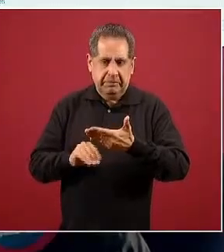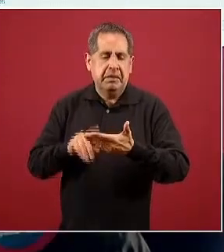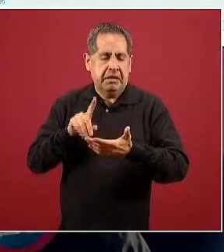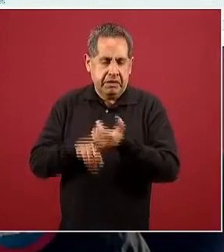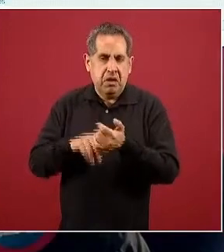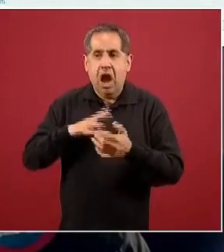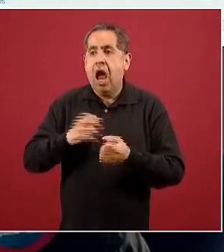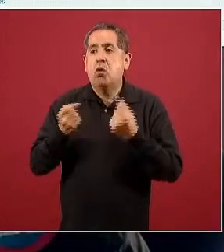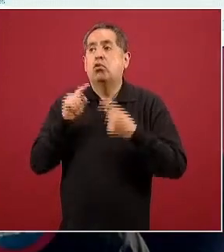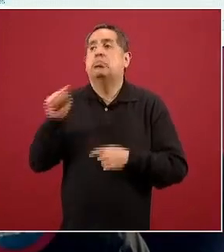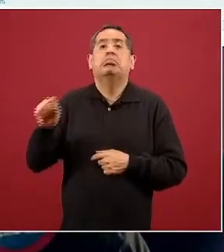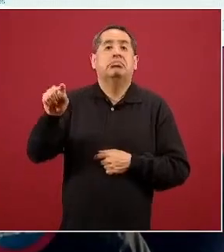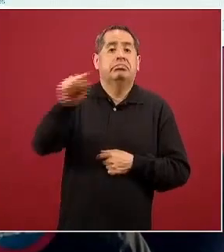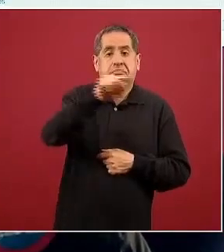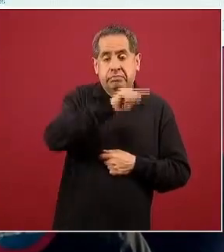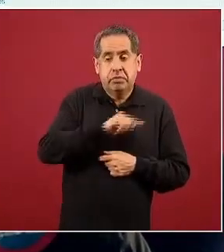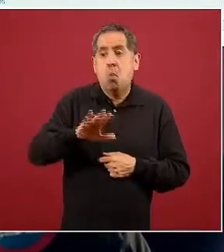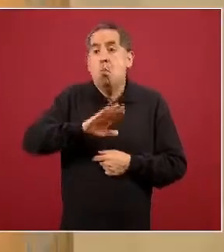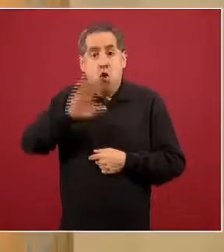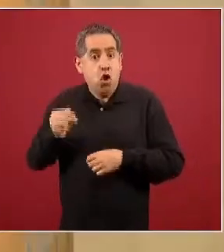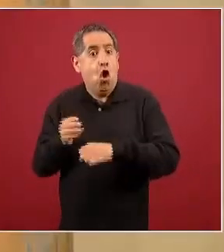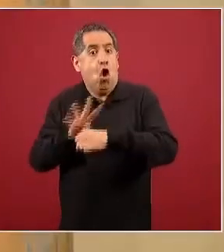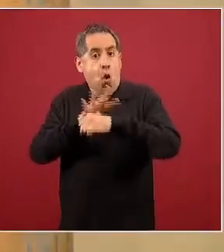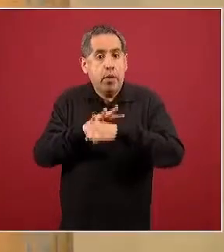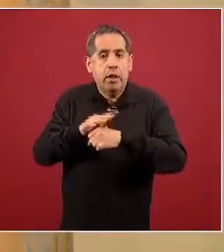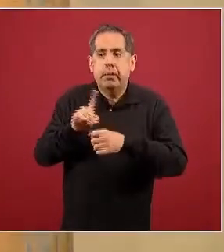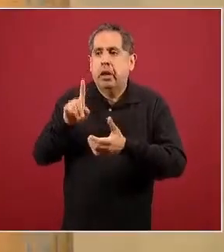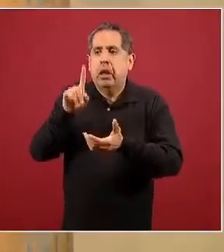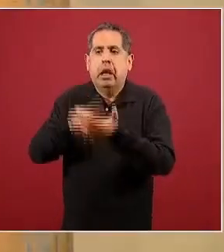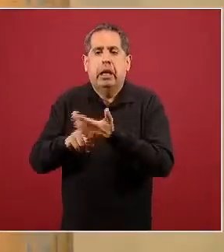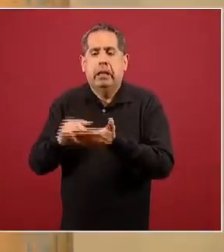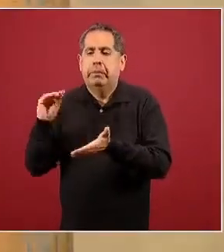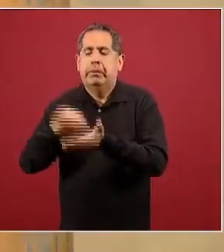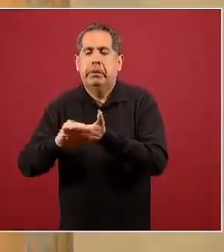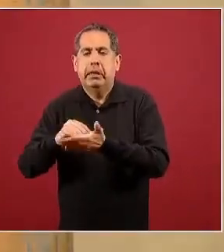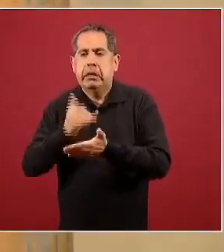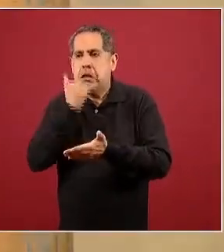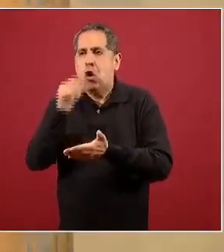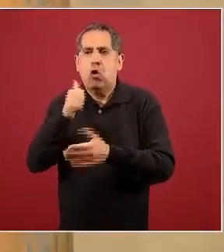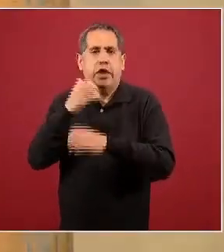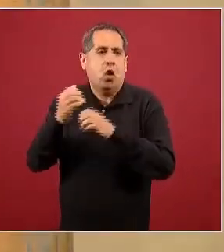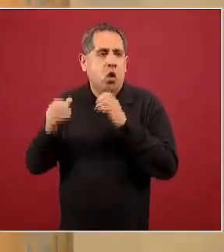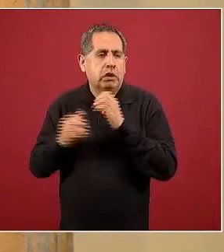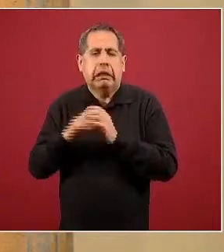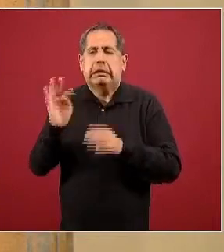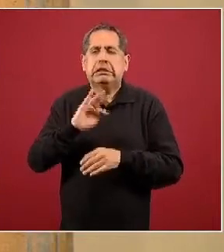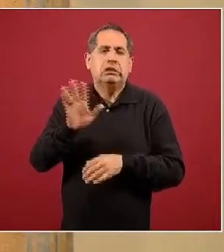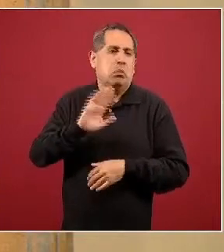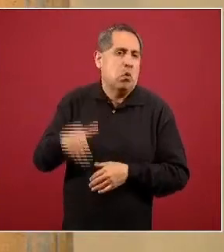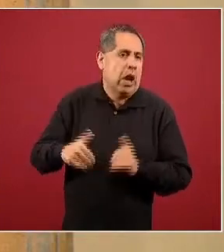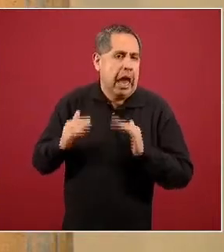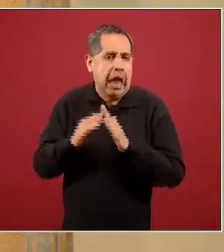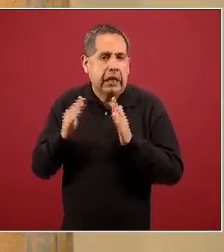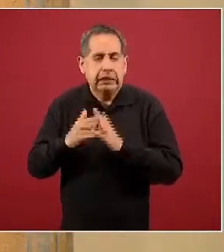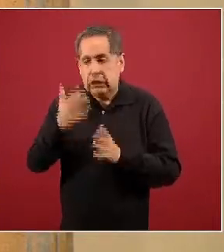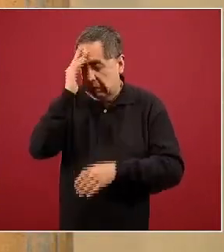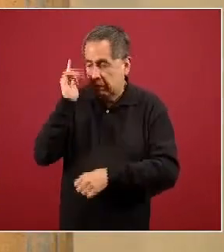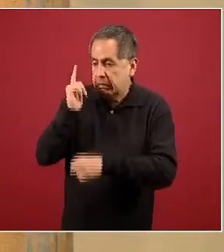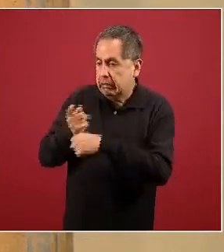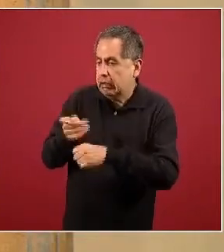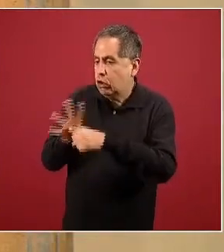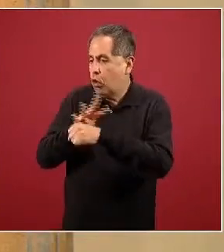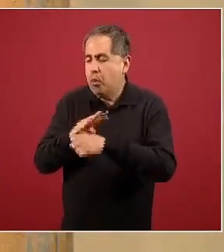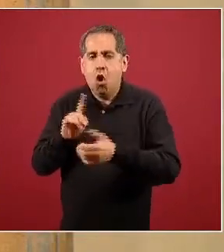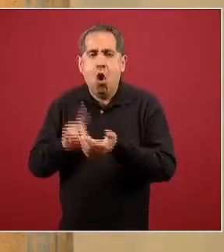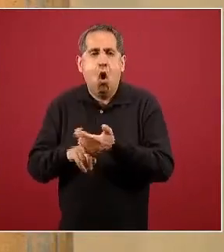Sistema Nacional de Vigilancia Epidemiológica por una defunción en casa, porque no se hayan dado cuenta que era SARS-CoV-2, porque no se